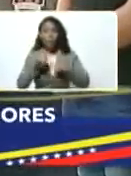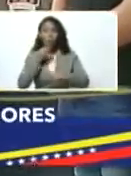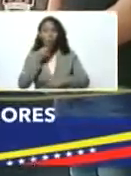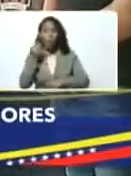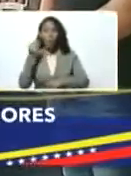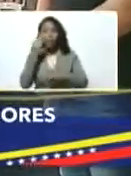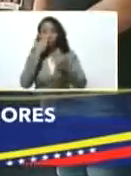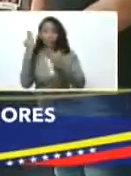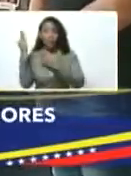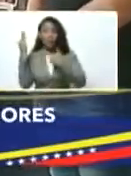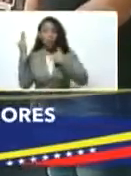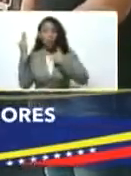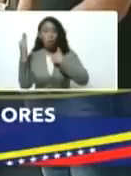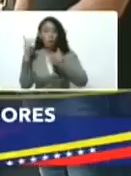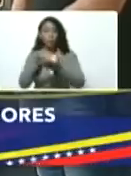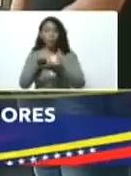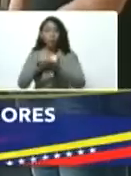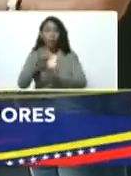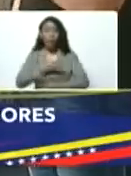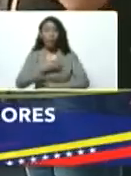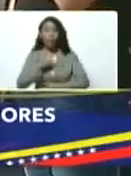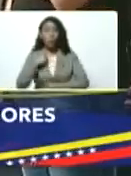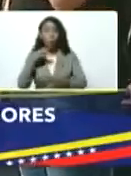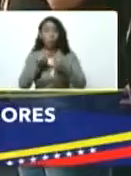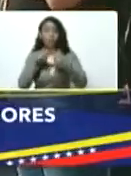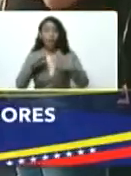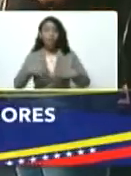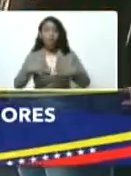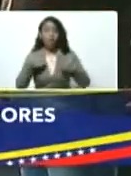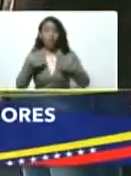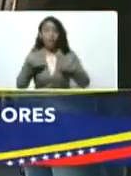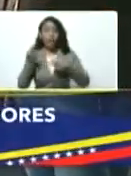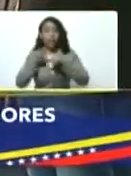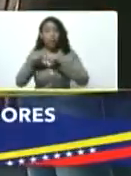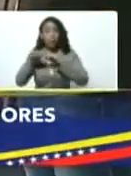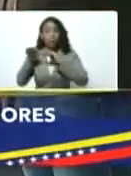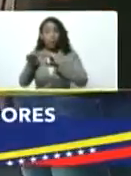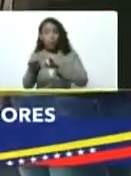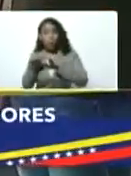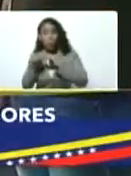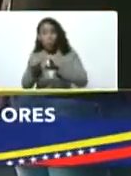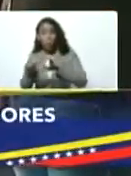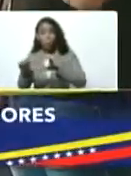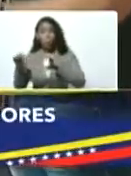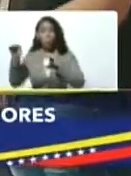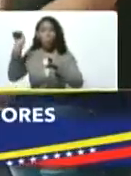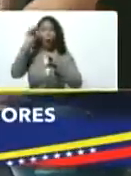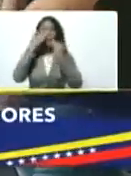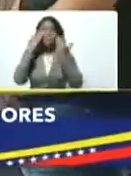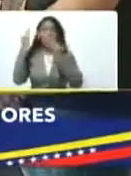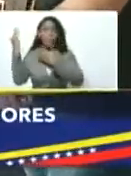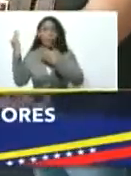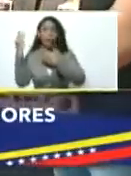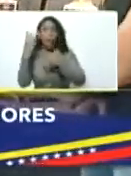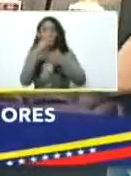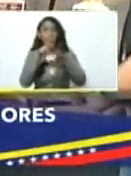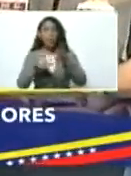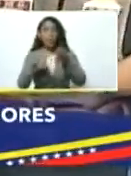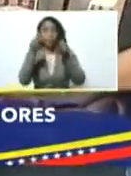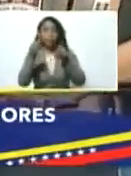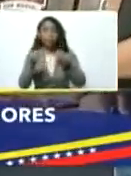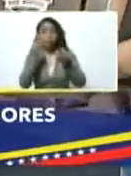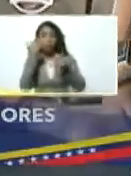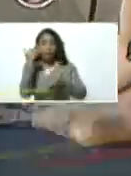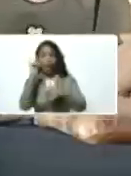jovencitos. Cuando yo era candidato a la alcaldía los conocí, estaban adolescentes, montaron su emprendimiento y ahora miren los productos de calidad